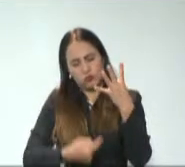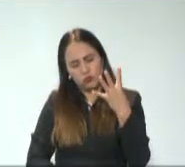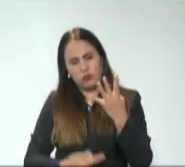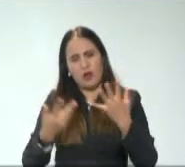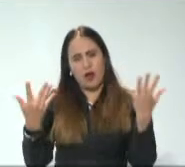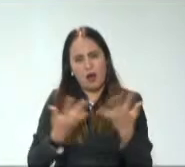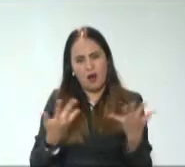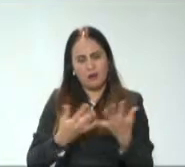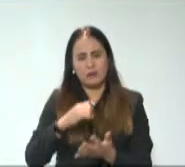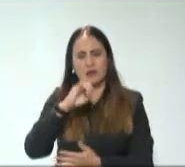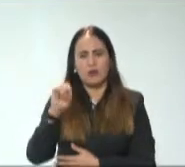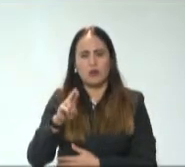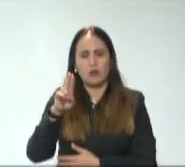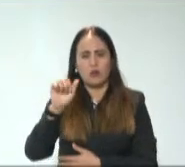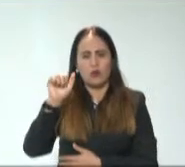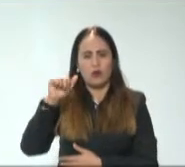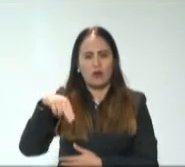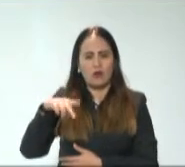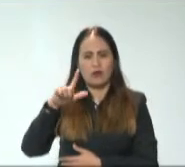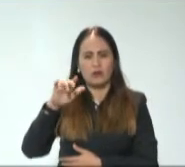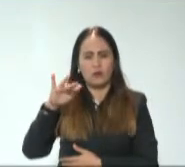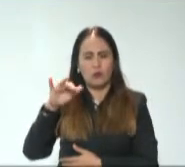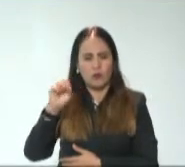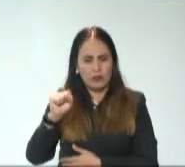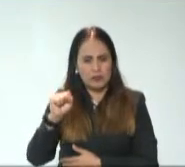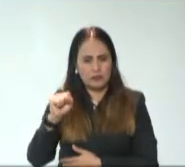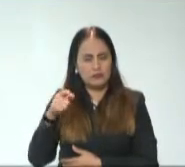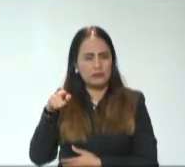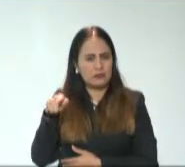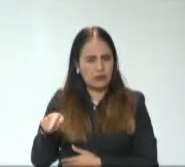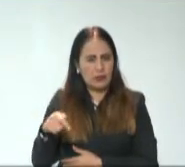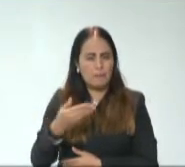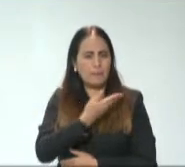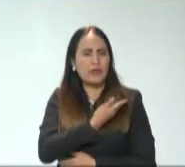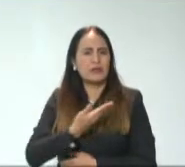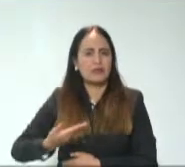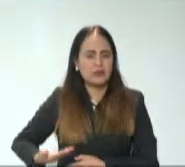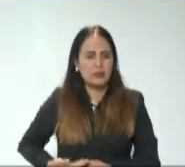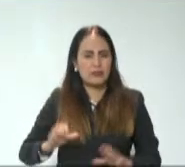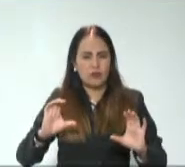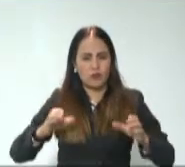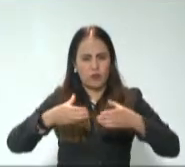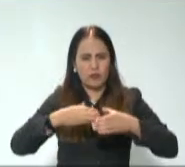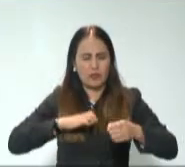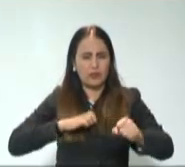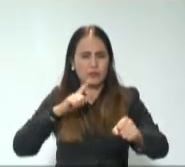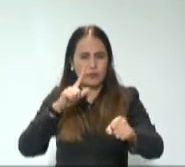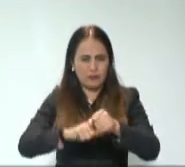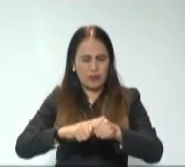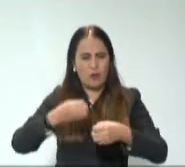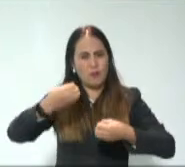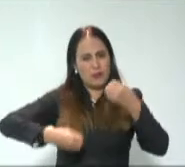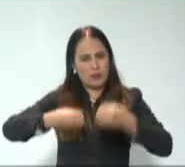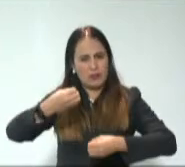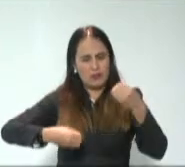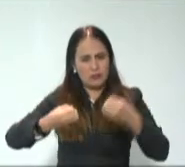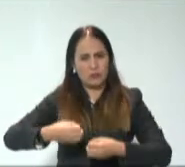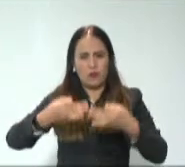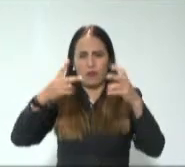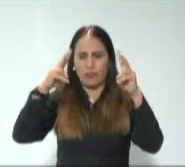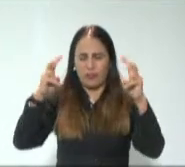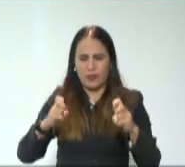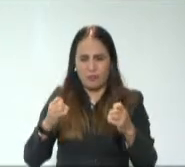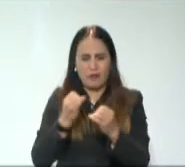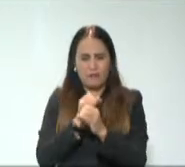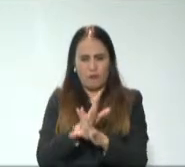a Juan Luis González Alcántara carranca presidente del comité especializado de ministros en materia de acceso a